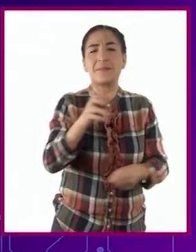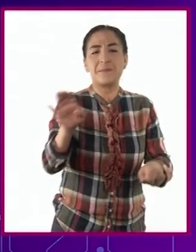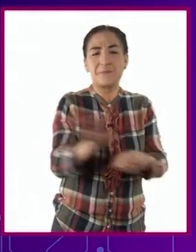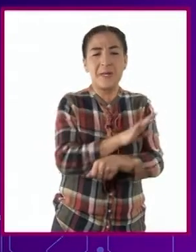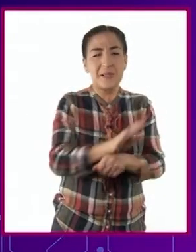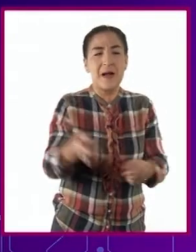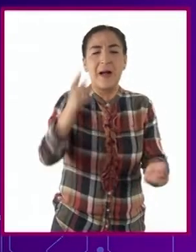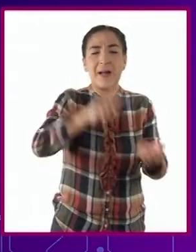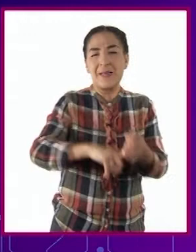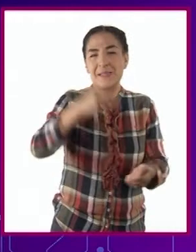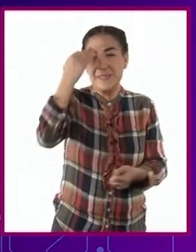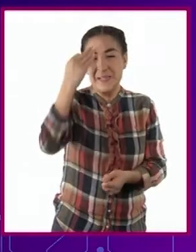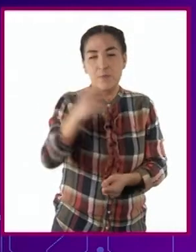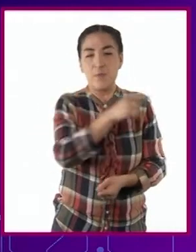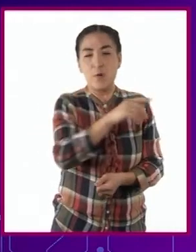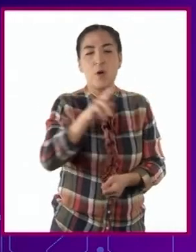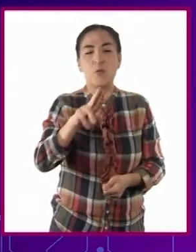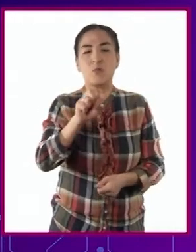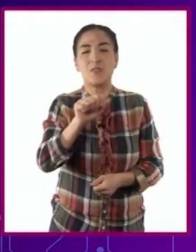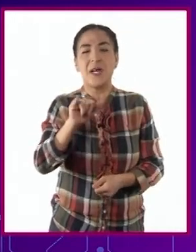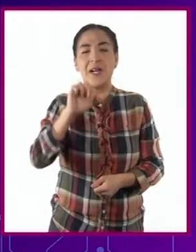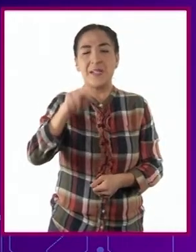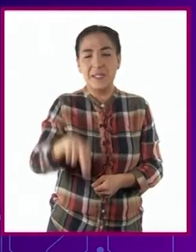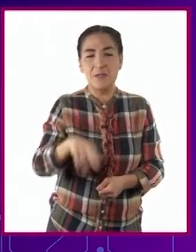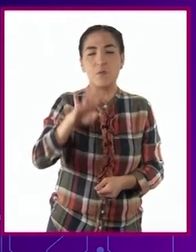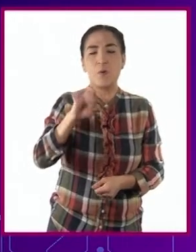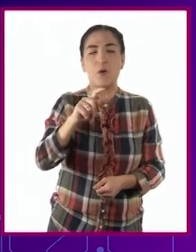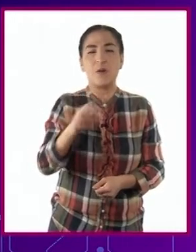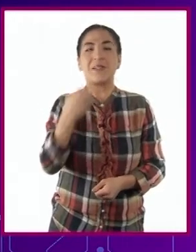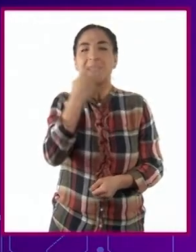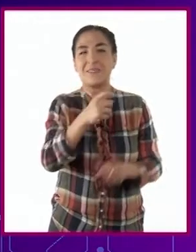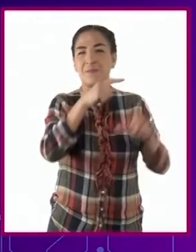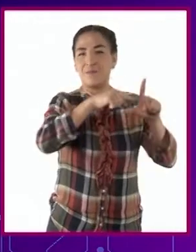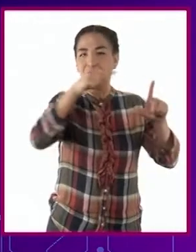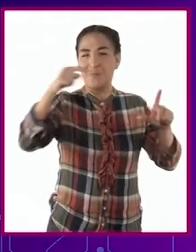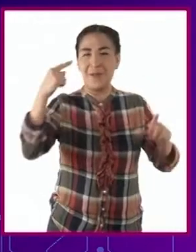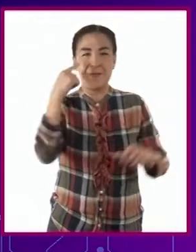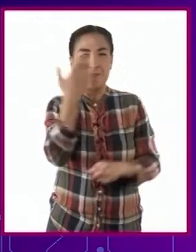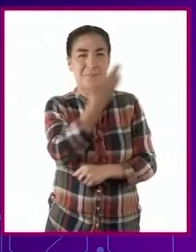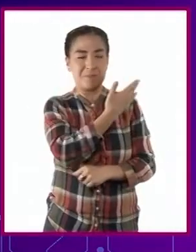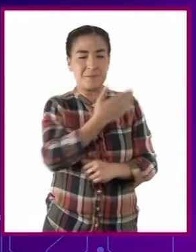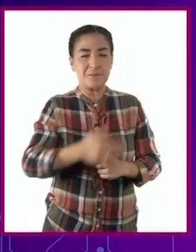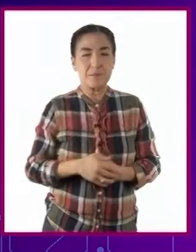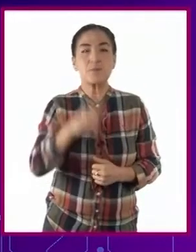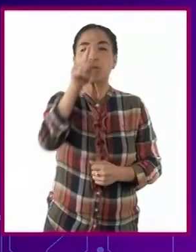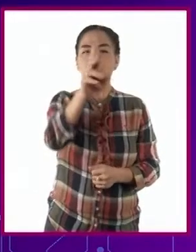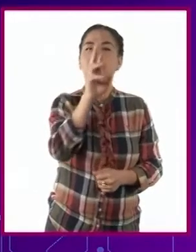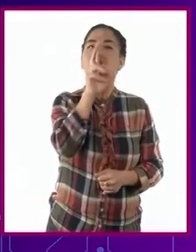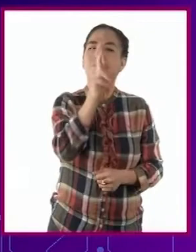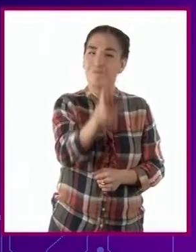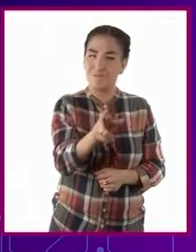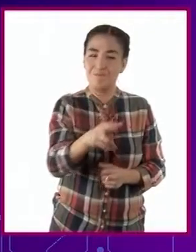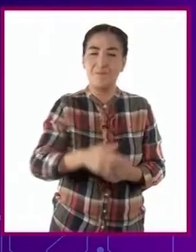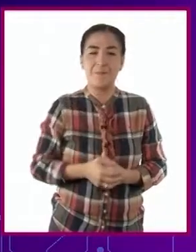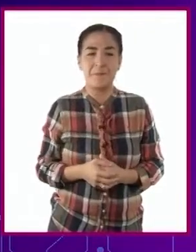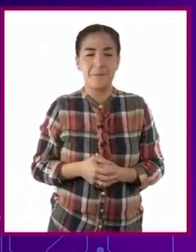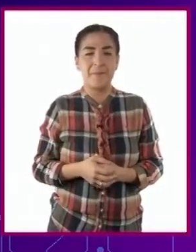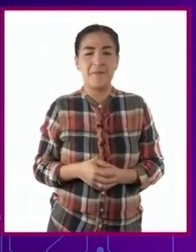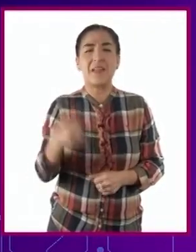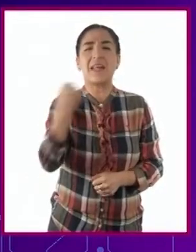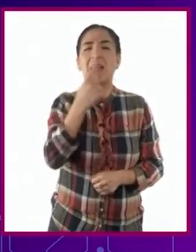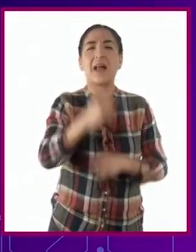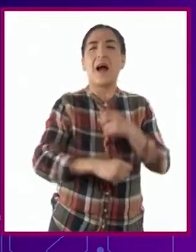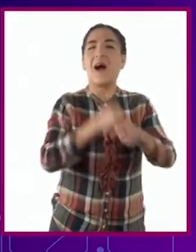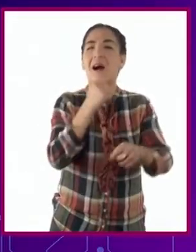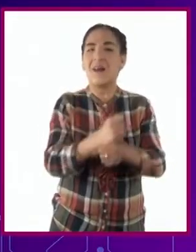los tiempos de Usain Bolt a partir de la gráfica? Observen la gráfica y respondan. ¿En qué años obtuvo